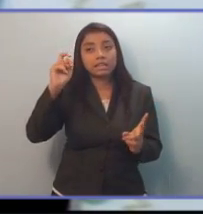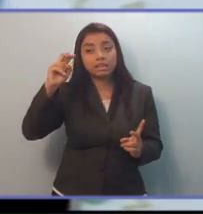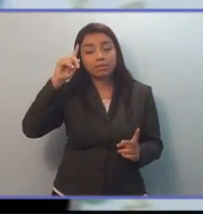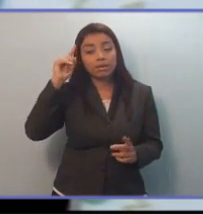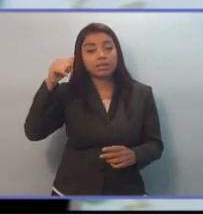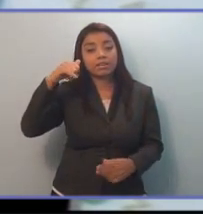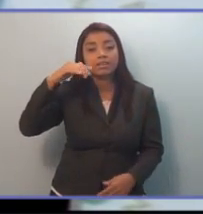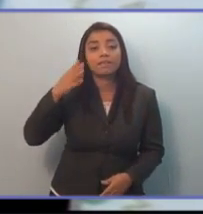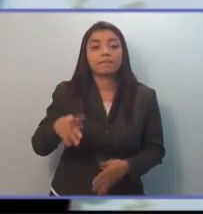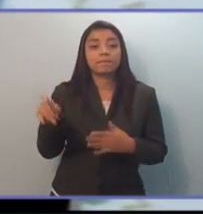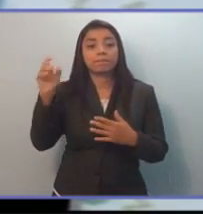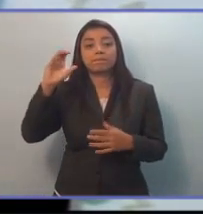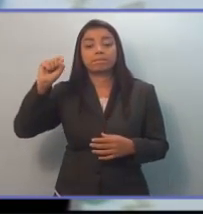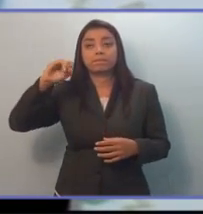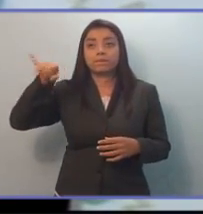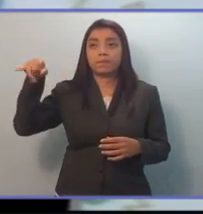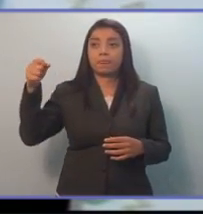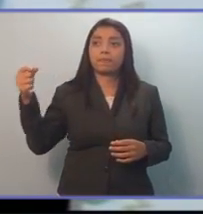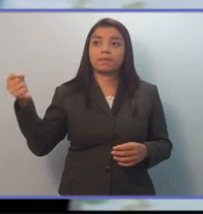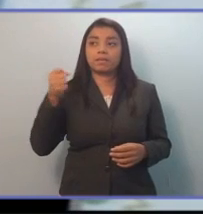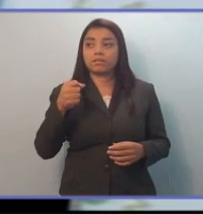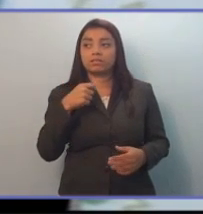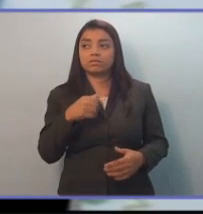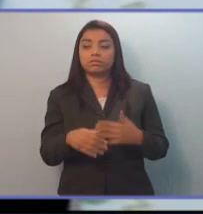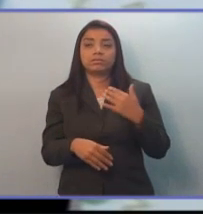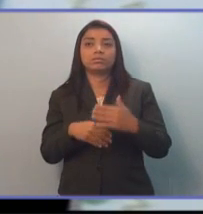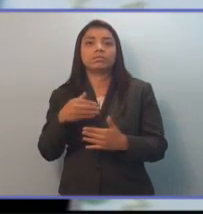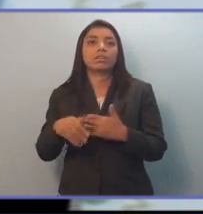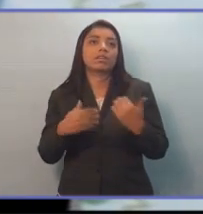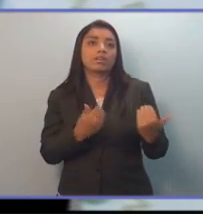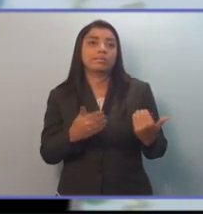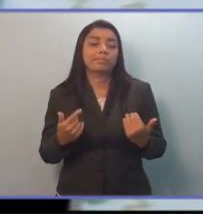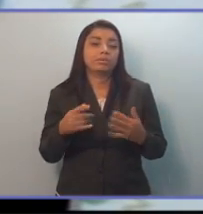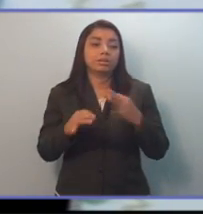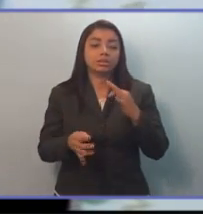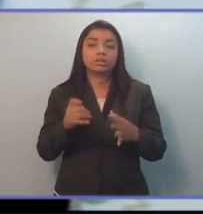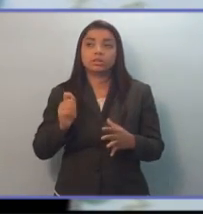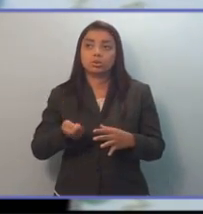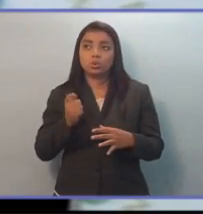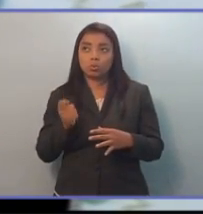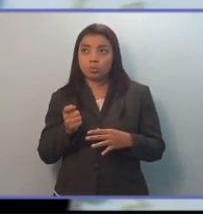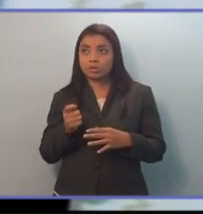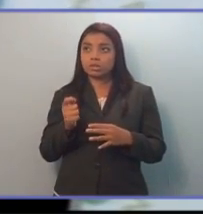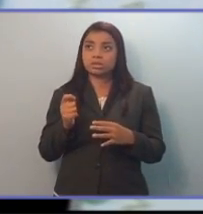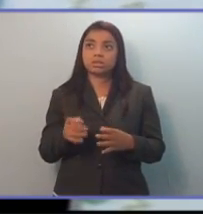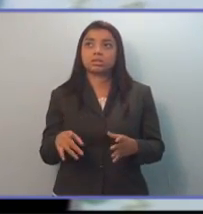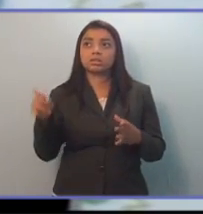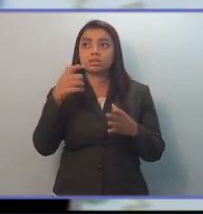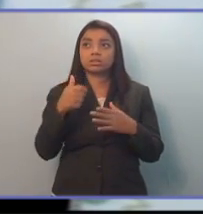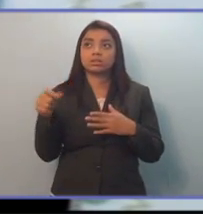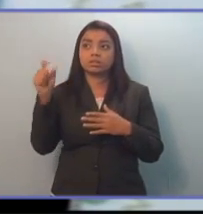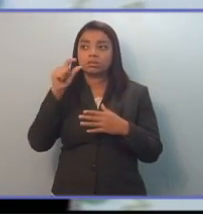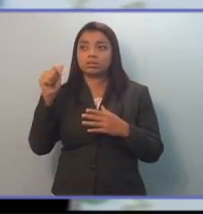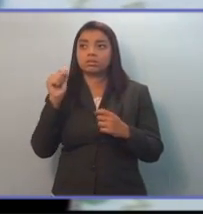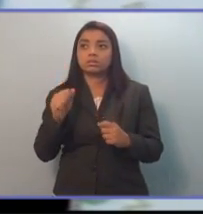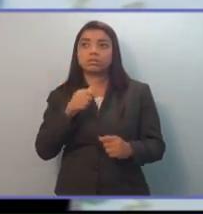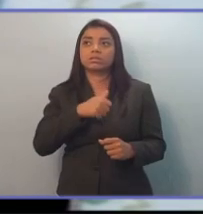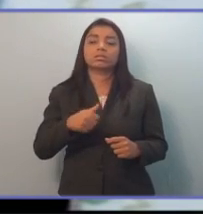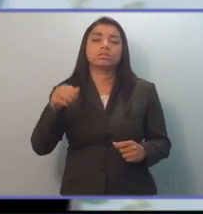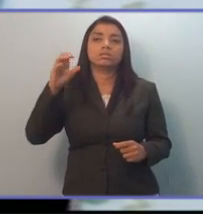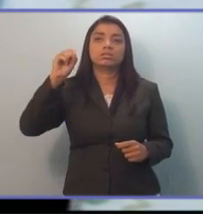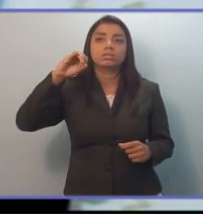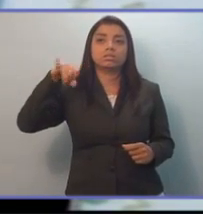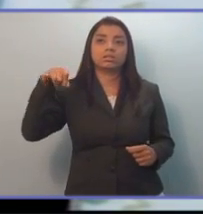deberían esos procesos de nombramiento de jueces y magistrados de cámaras de segunda instancia que realiza la Corte Suprema de